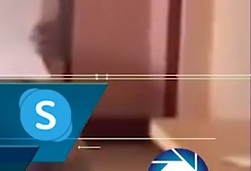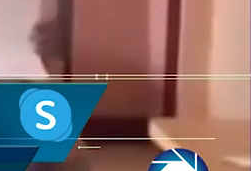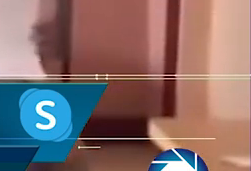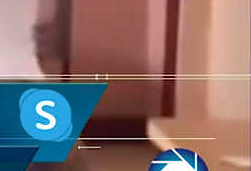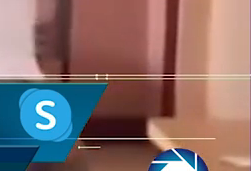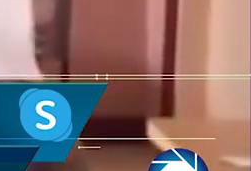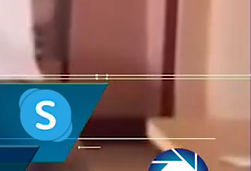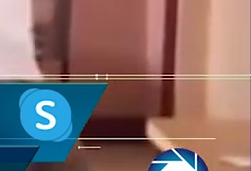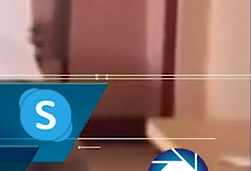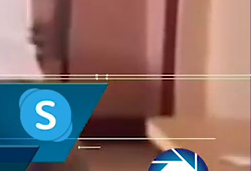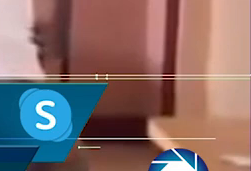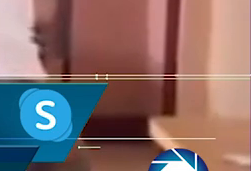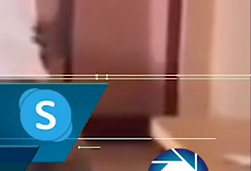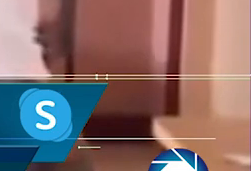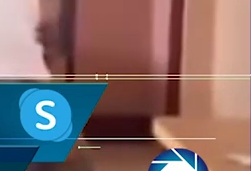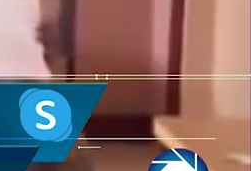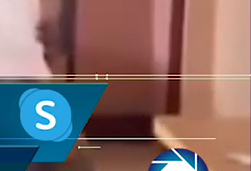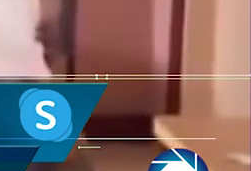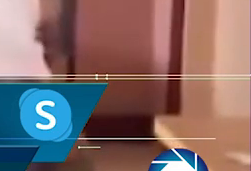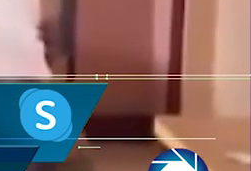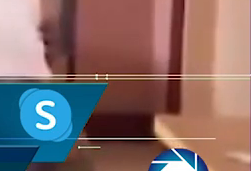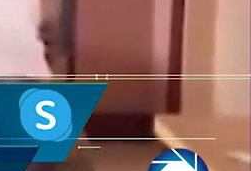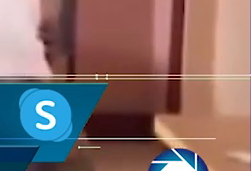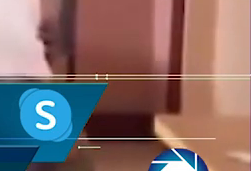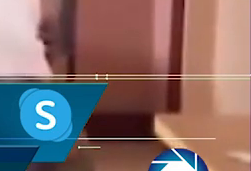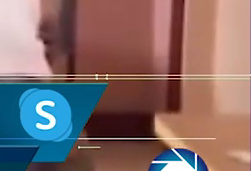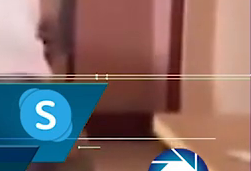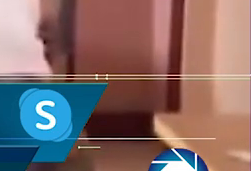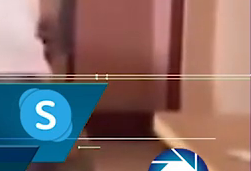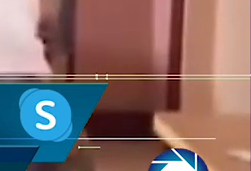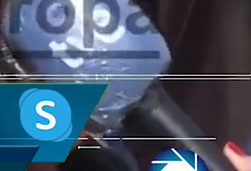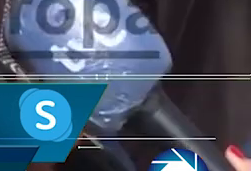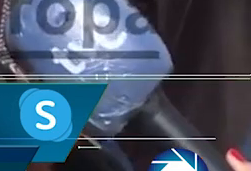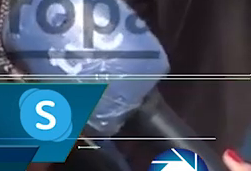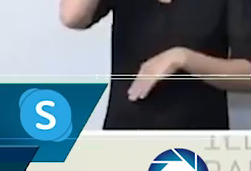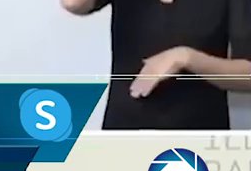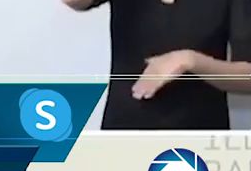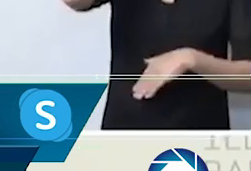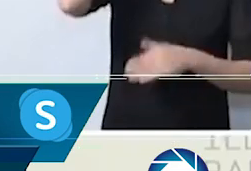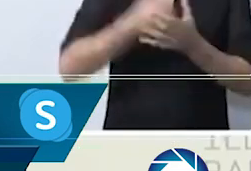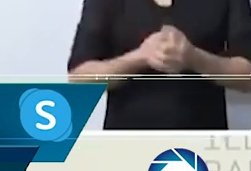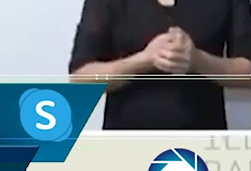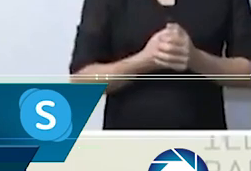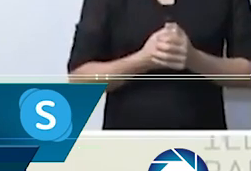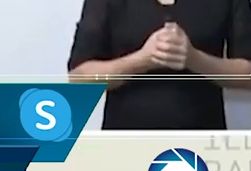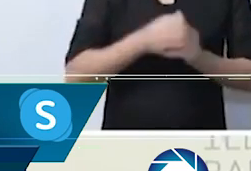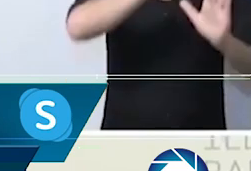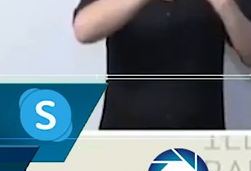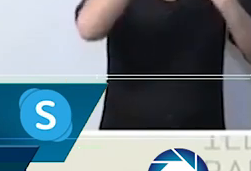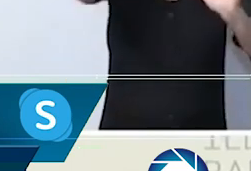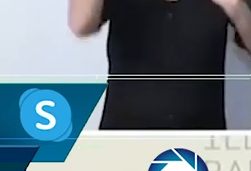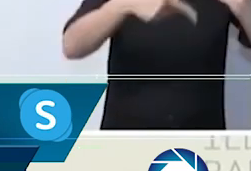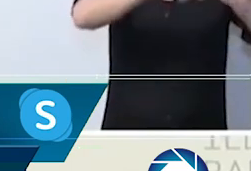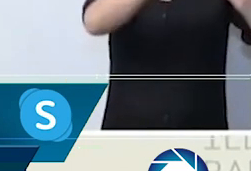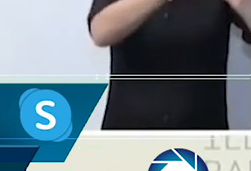con padres que están en la segunda fase y esperando cubrir los plazos para poder actuar con el